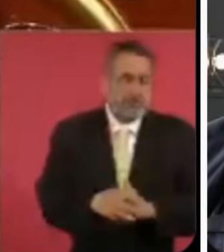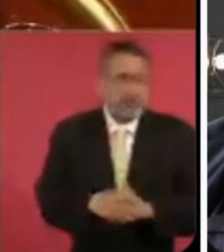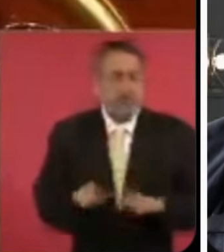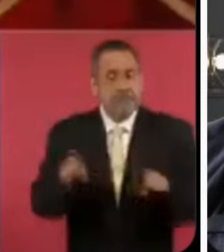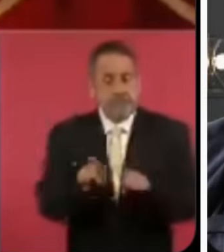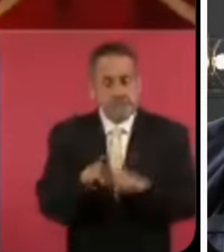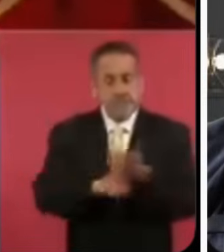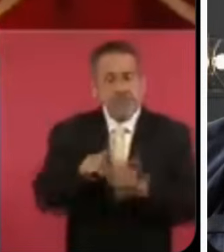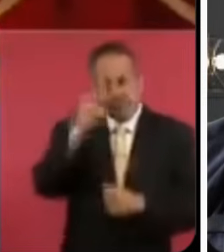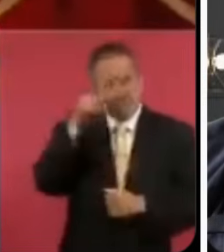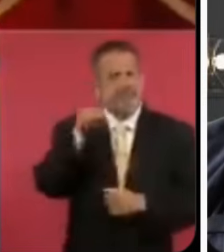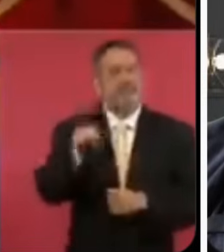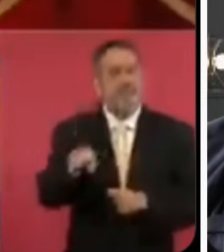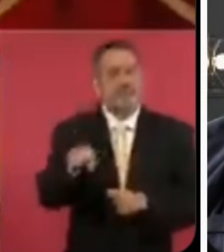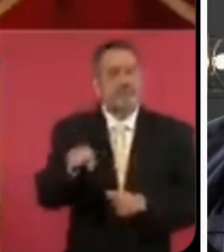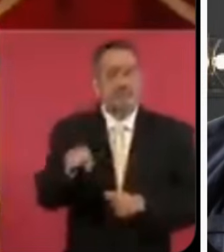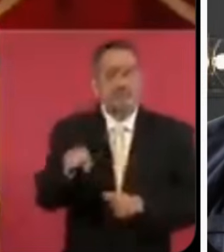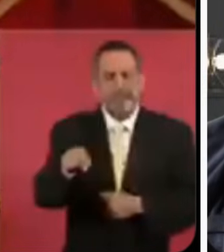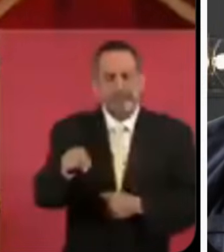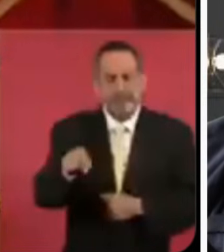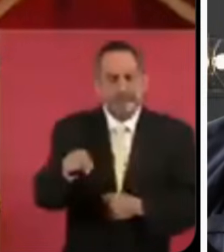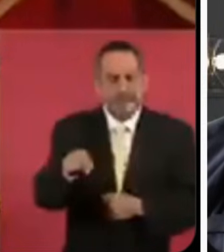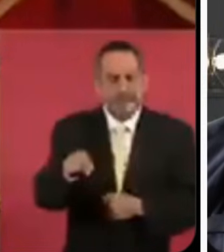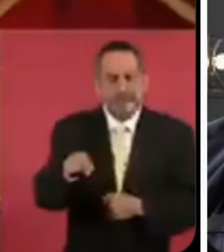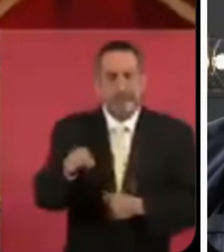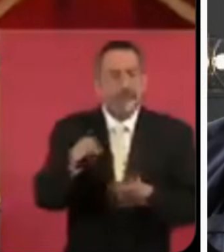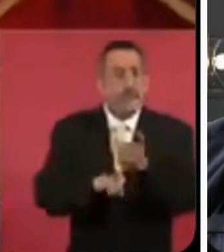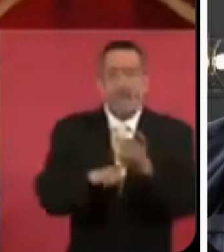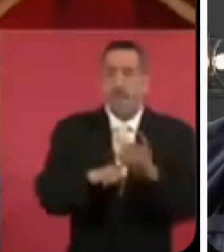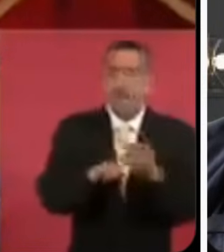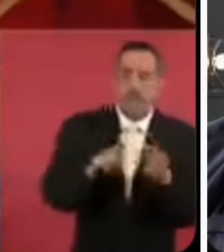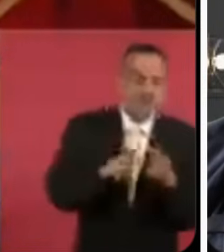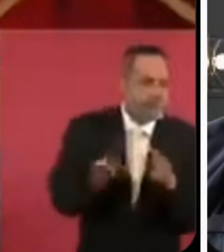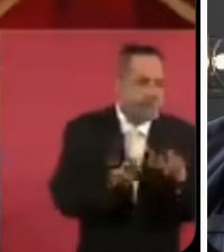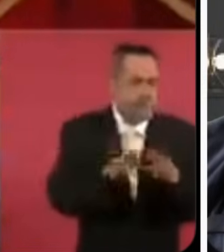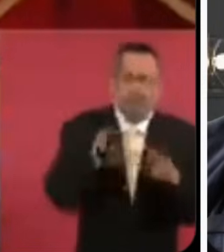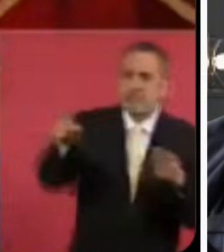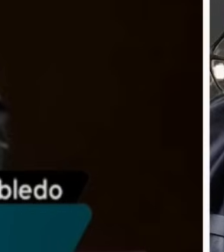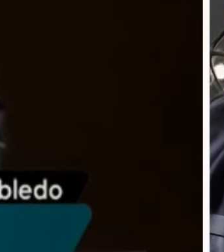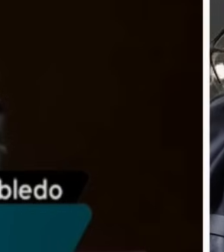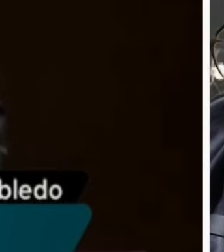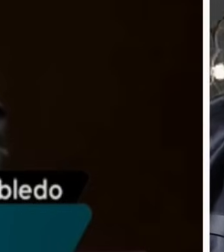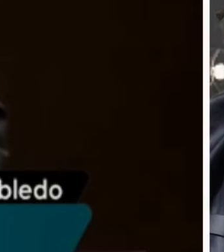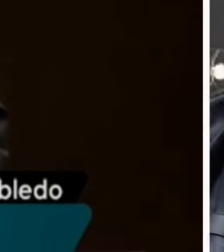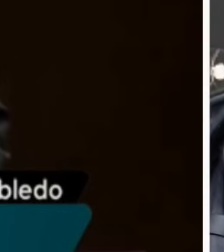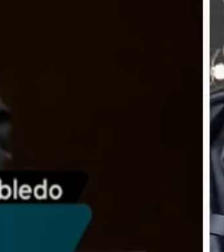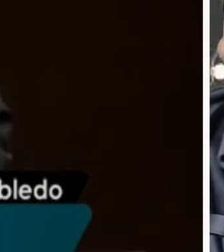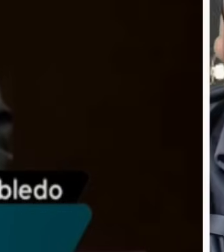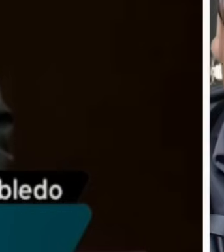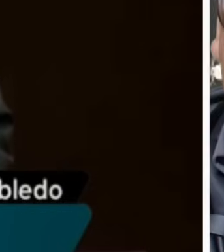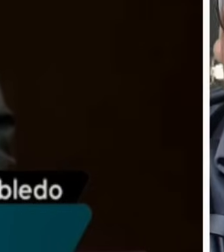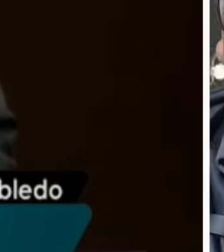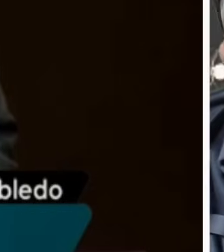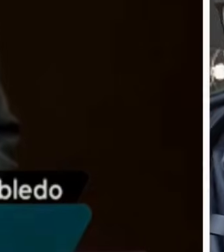mismo aplicará en el caso de la revocación del mandato. Vamos a